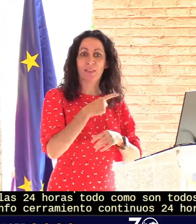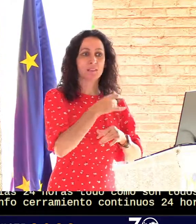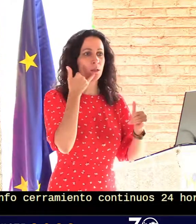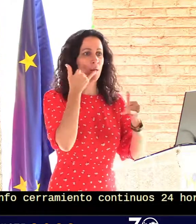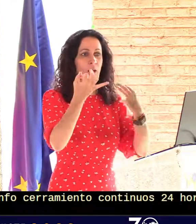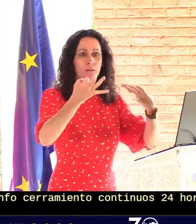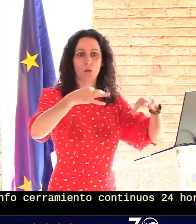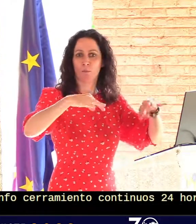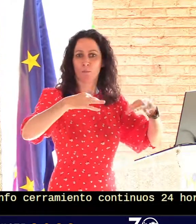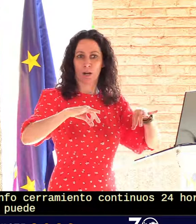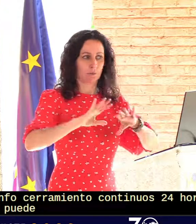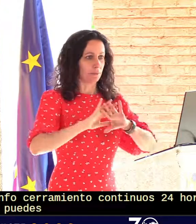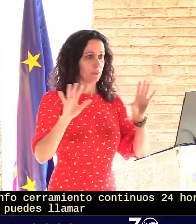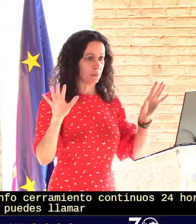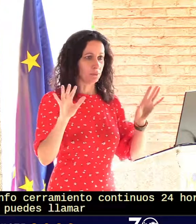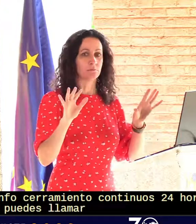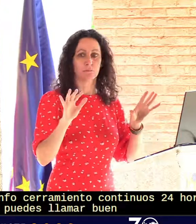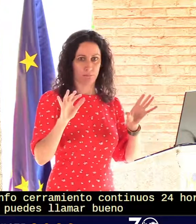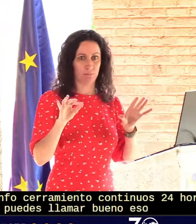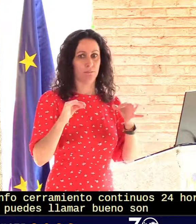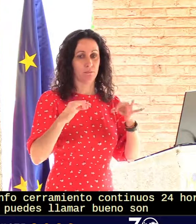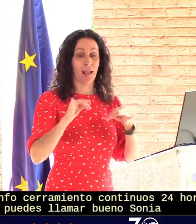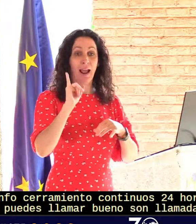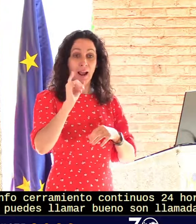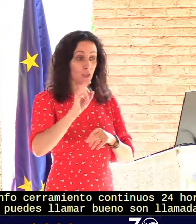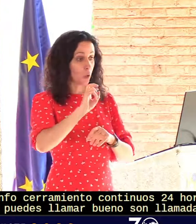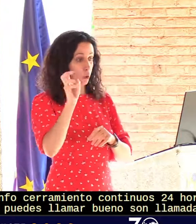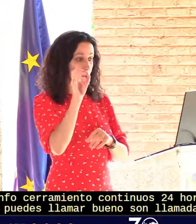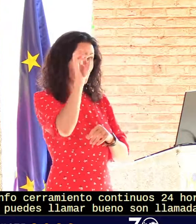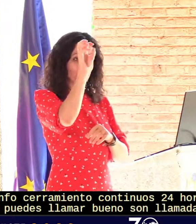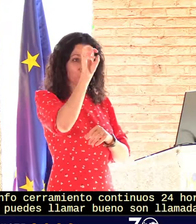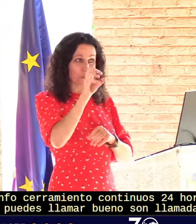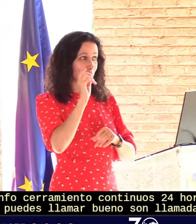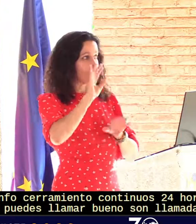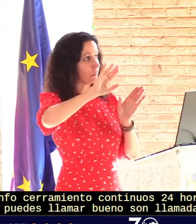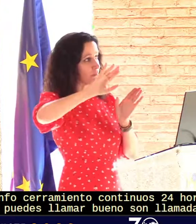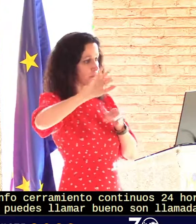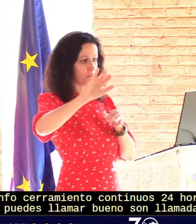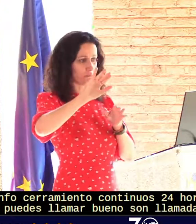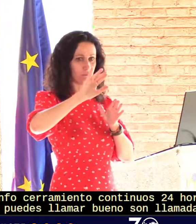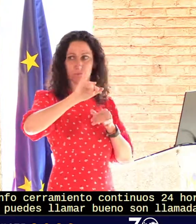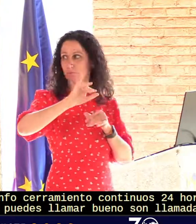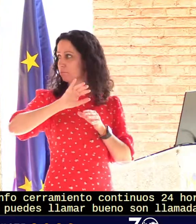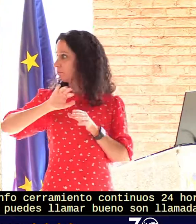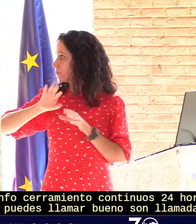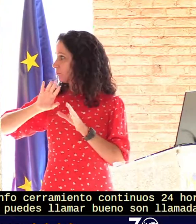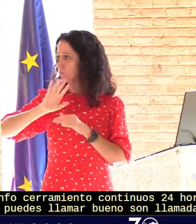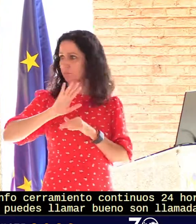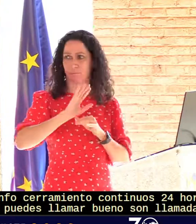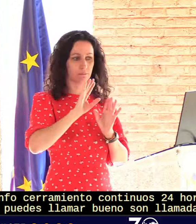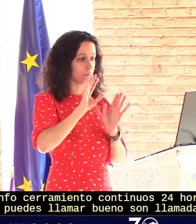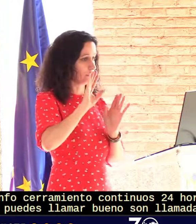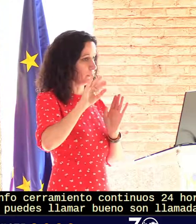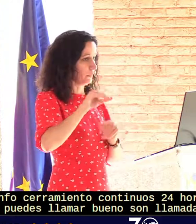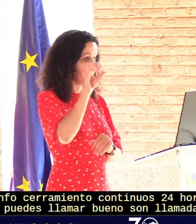anteriormente puedes llamar bueno Son son llamadas normales y hay hay otro no sé si